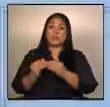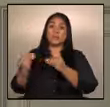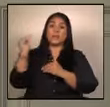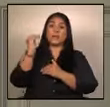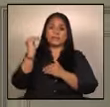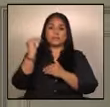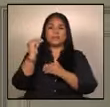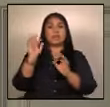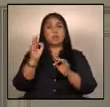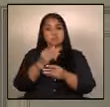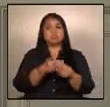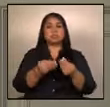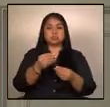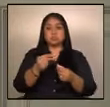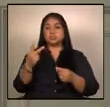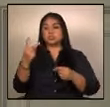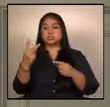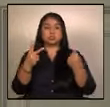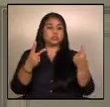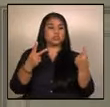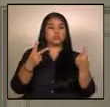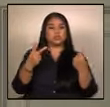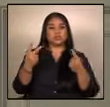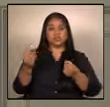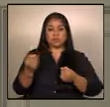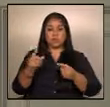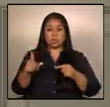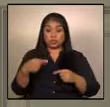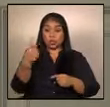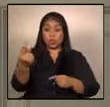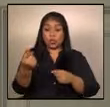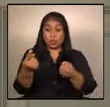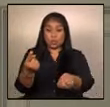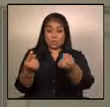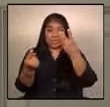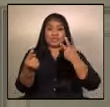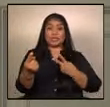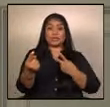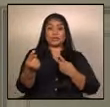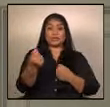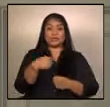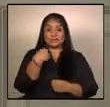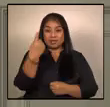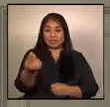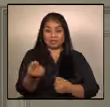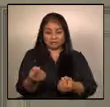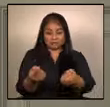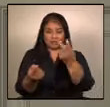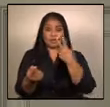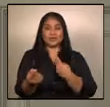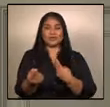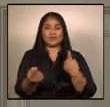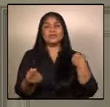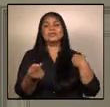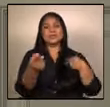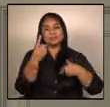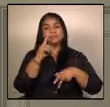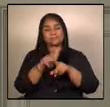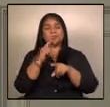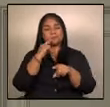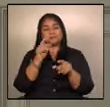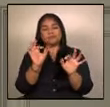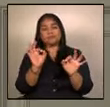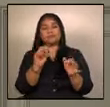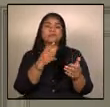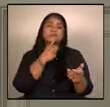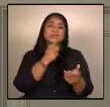Es un buen negocio, 2 por 1. Asimismo, al crear una economía más dinámica y receptiva, podemos mejorar la seguridad de todos